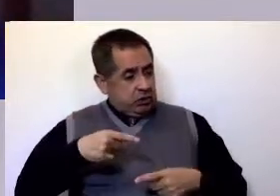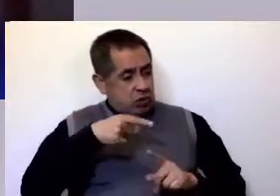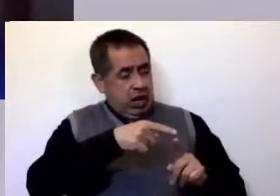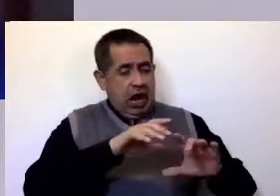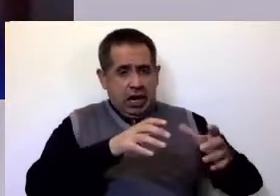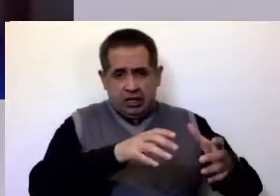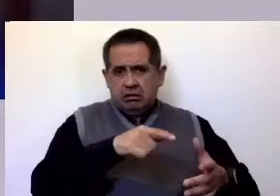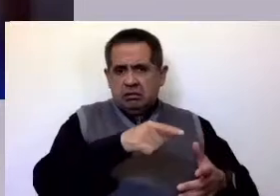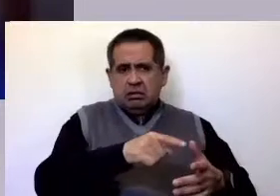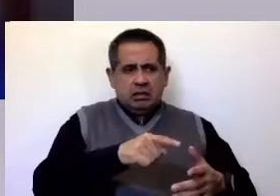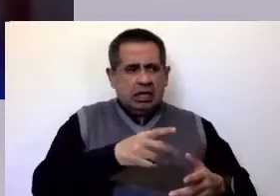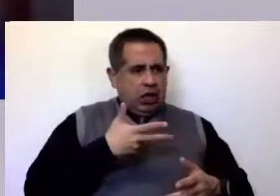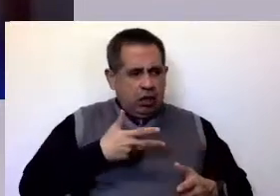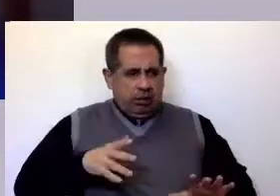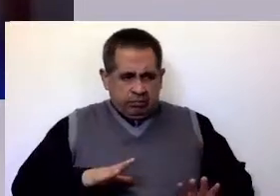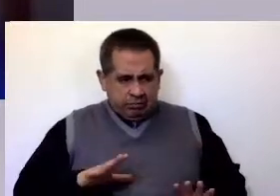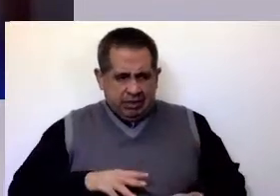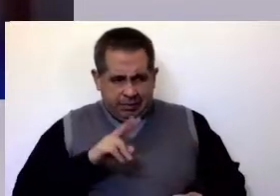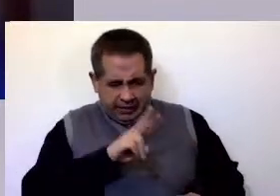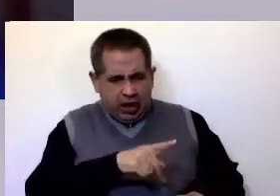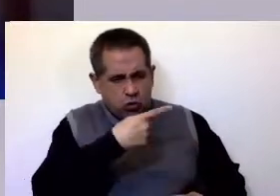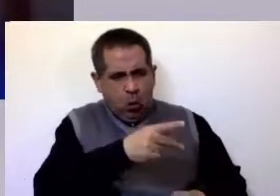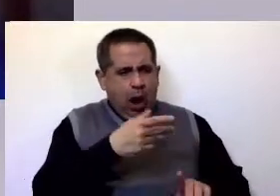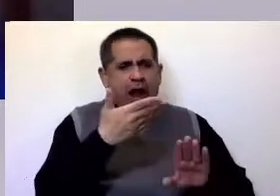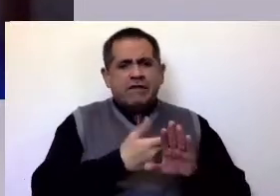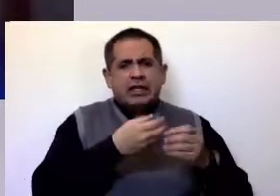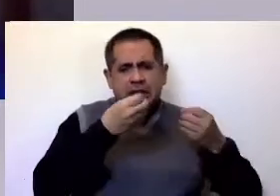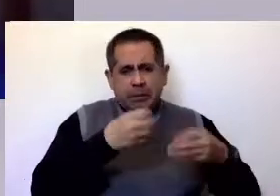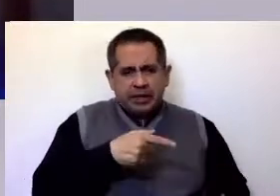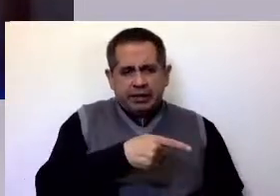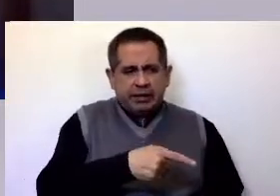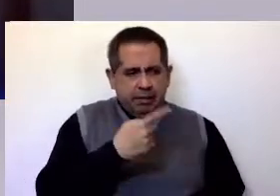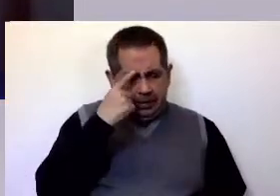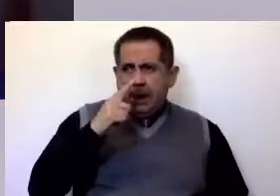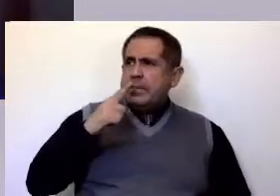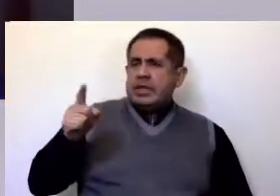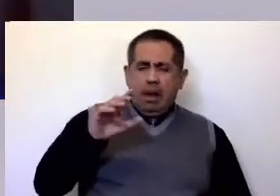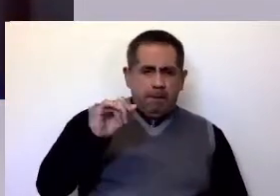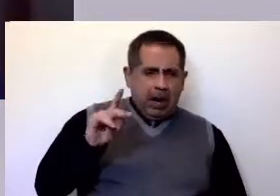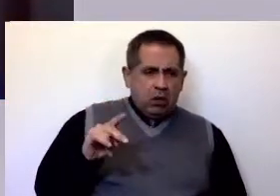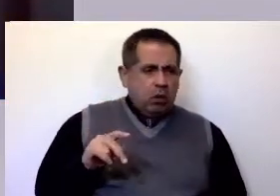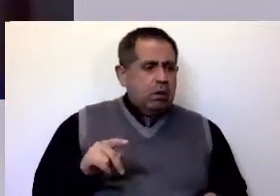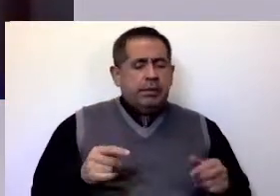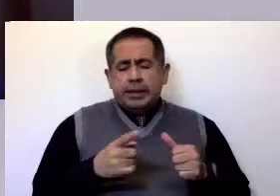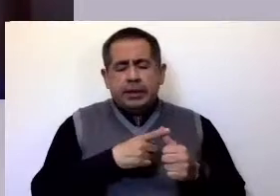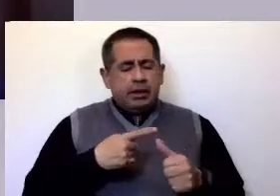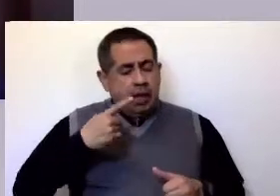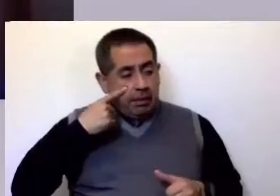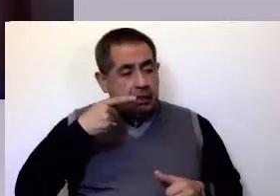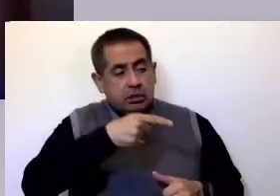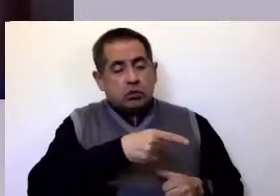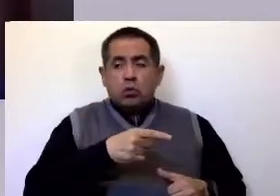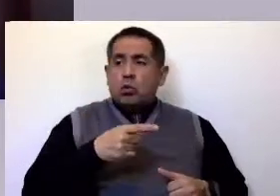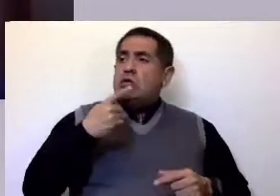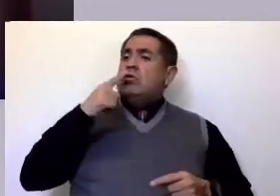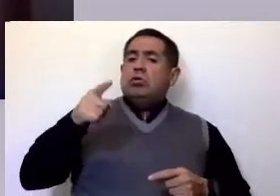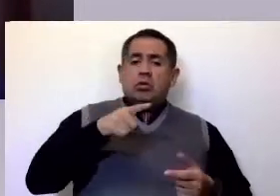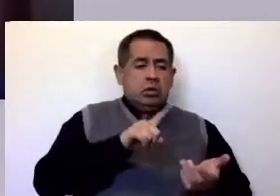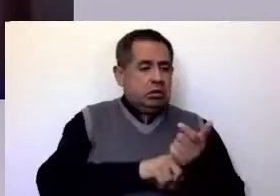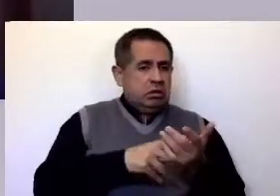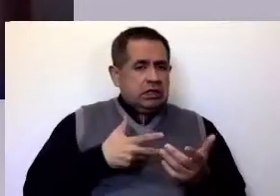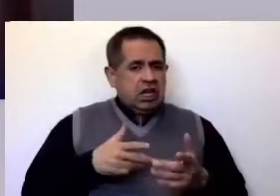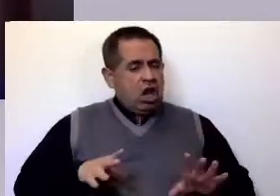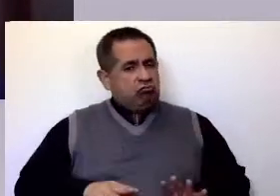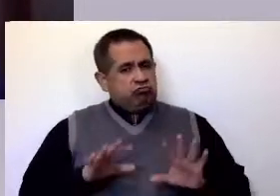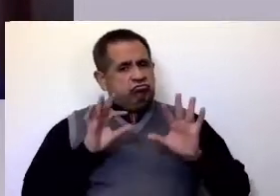con interés legítimo para acudir al juicio de amparo indirecto se debe acreditar que la promovente cuenta con la actitud de